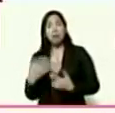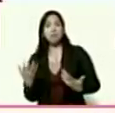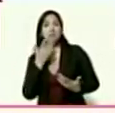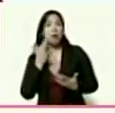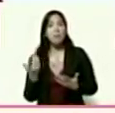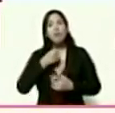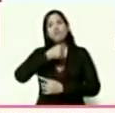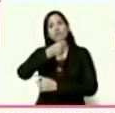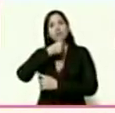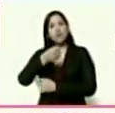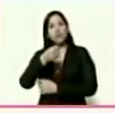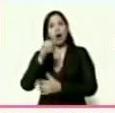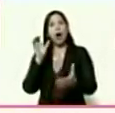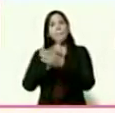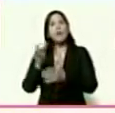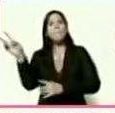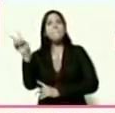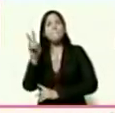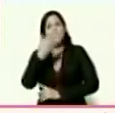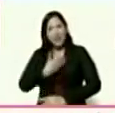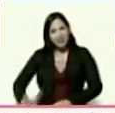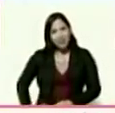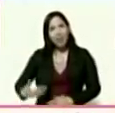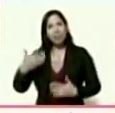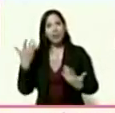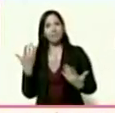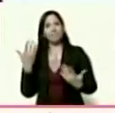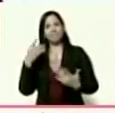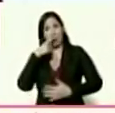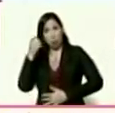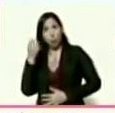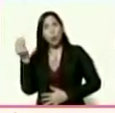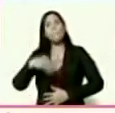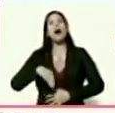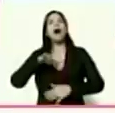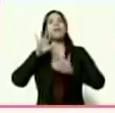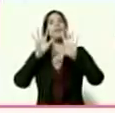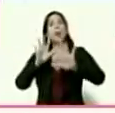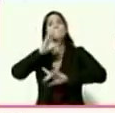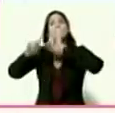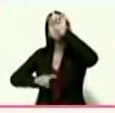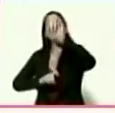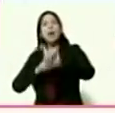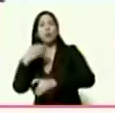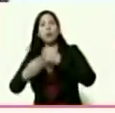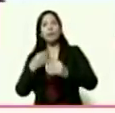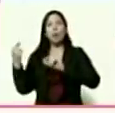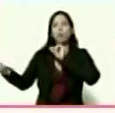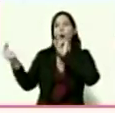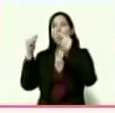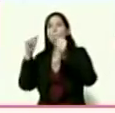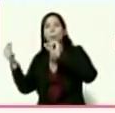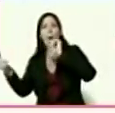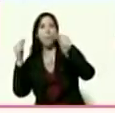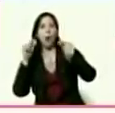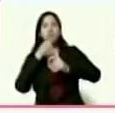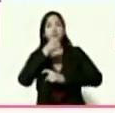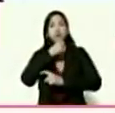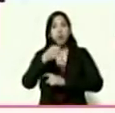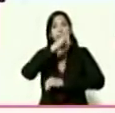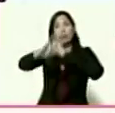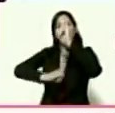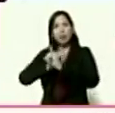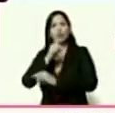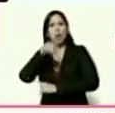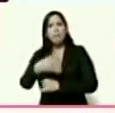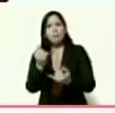rueda de prensa del compañero presidente, más de 10 preguntas de medios internacionales